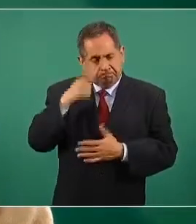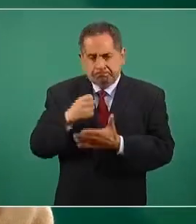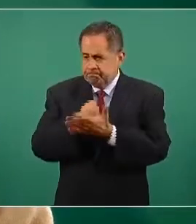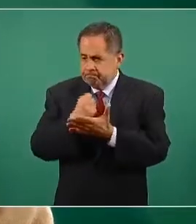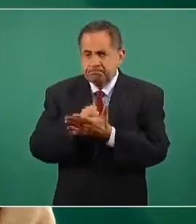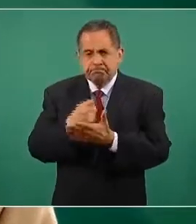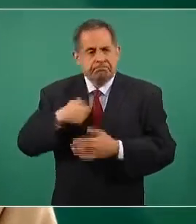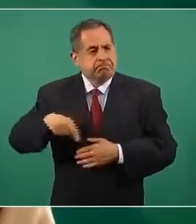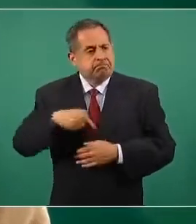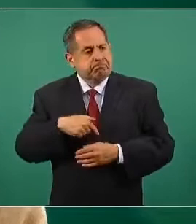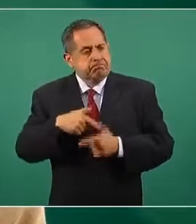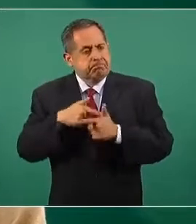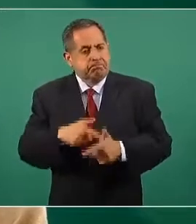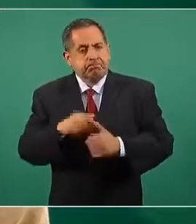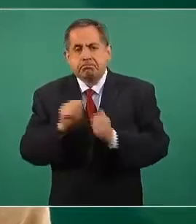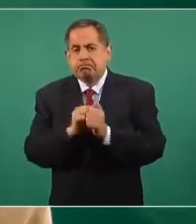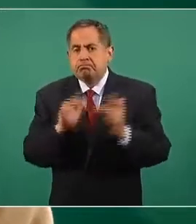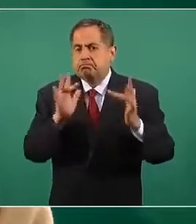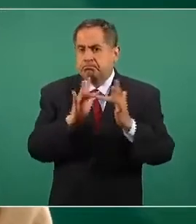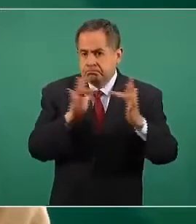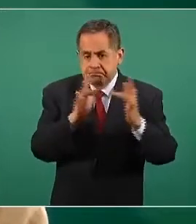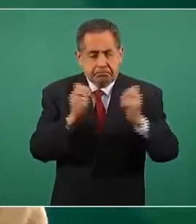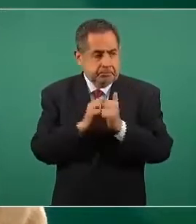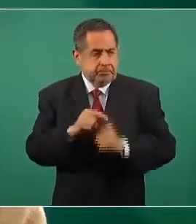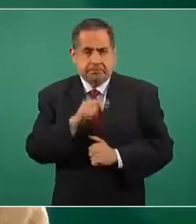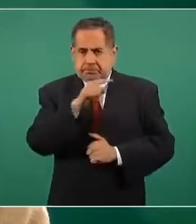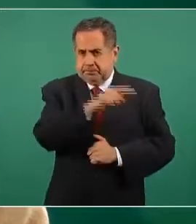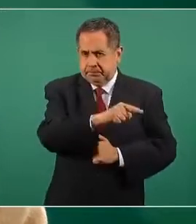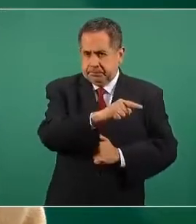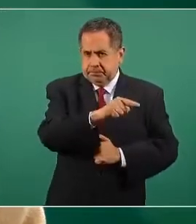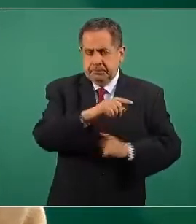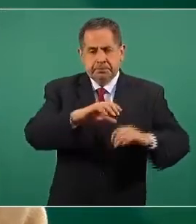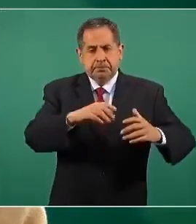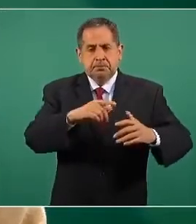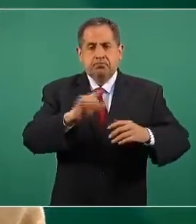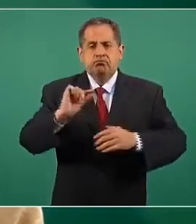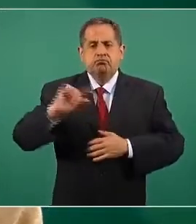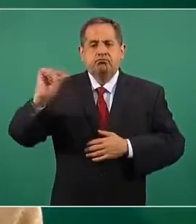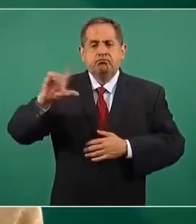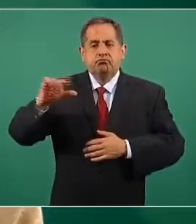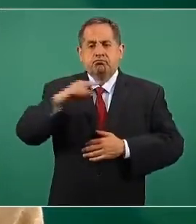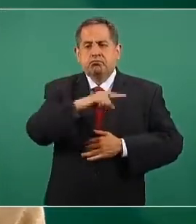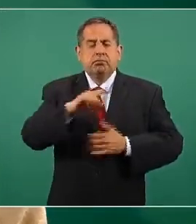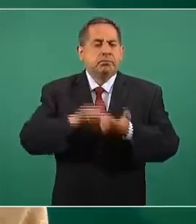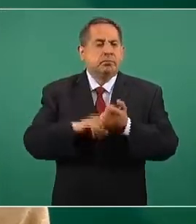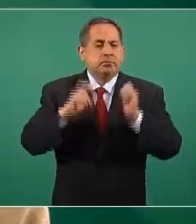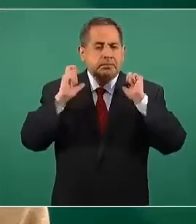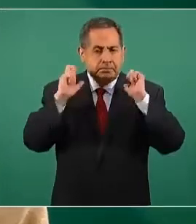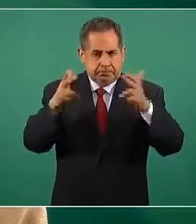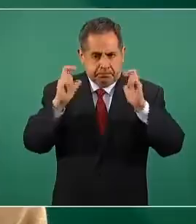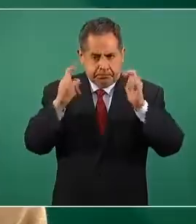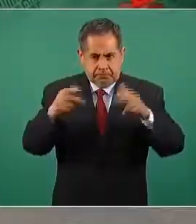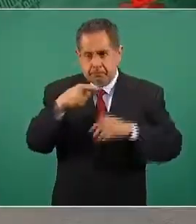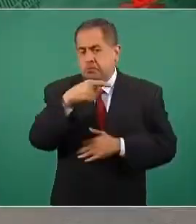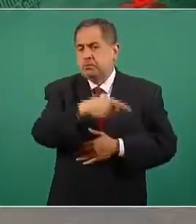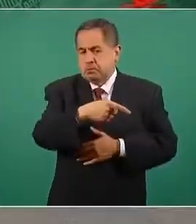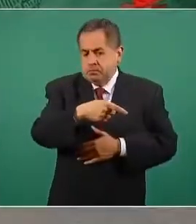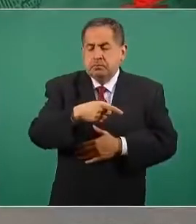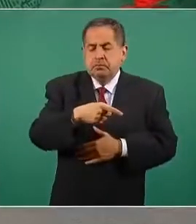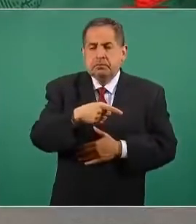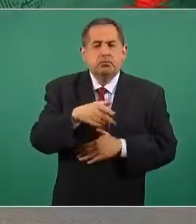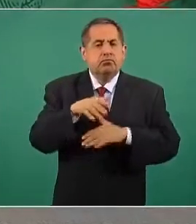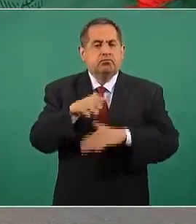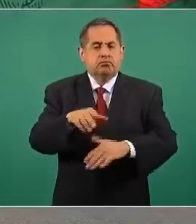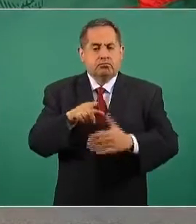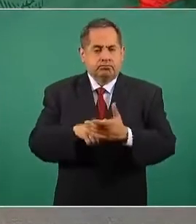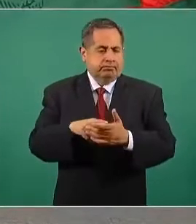insistido y en estrecha comunicación con las autoridades de Chiapas en relación a